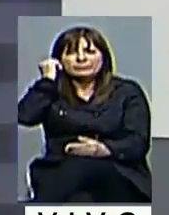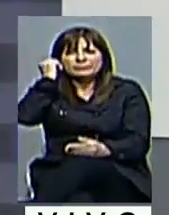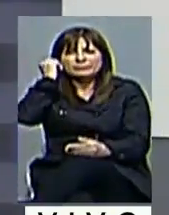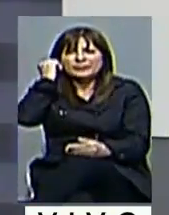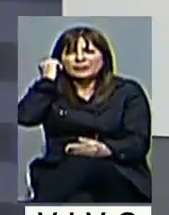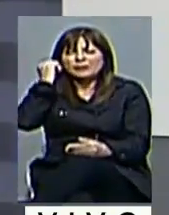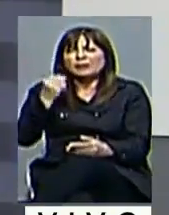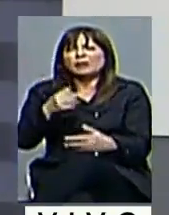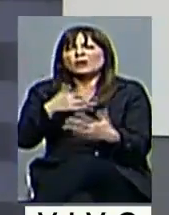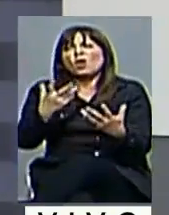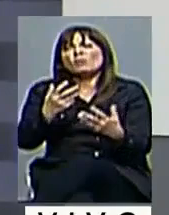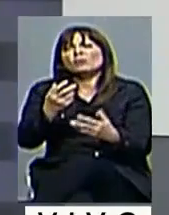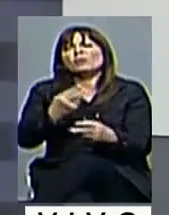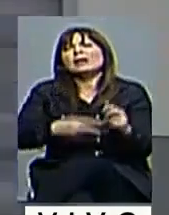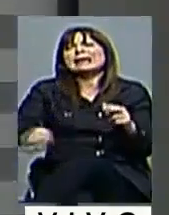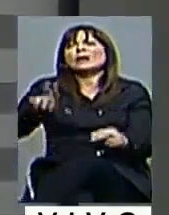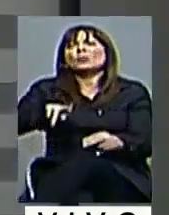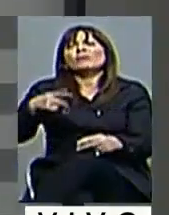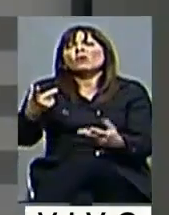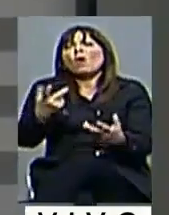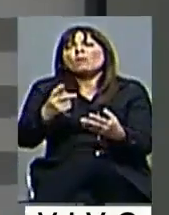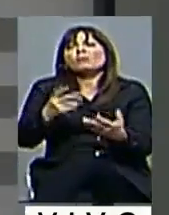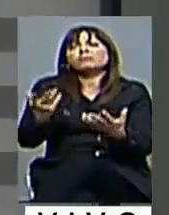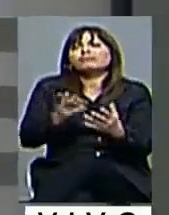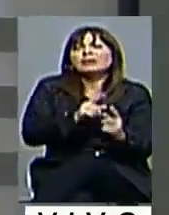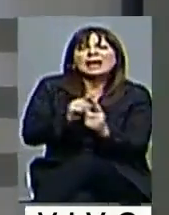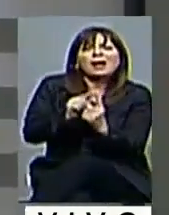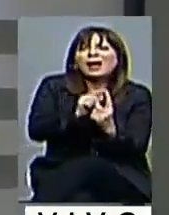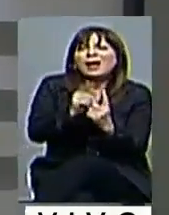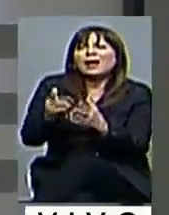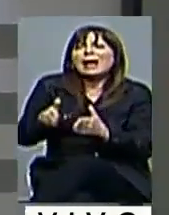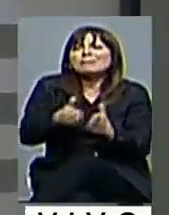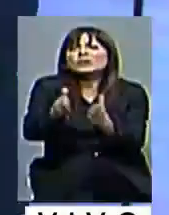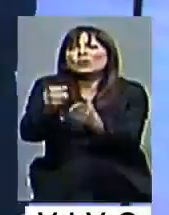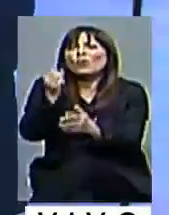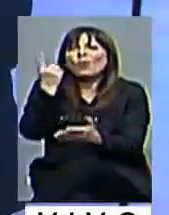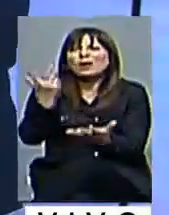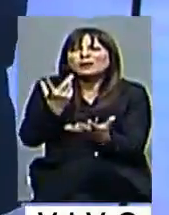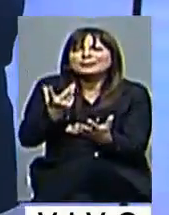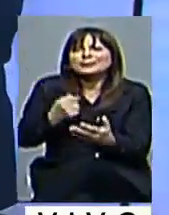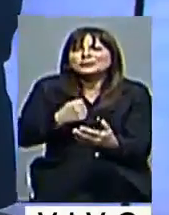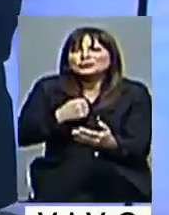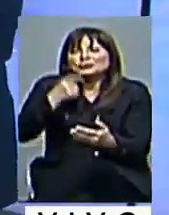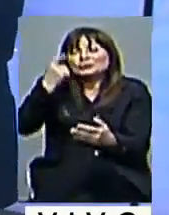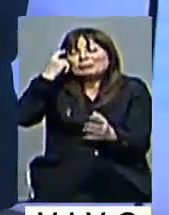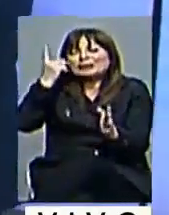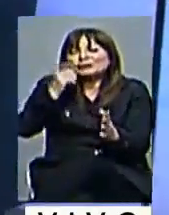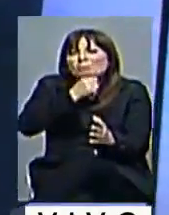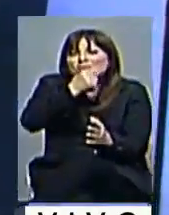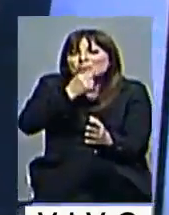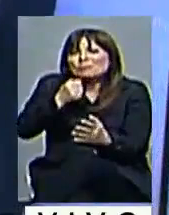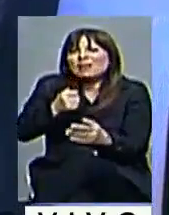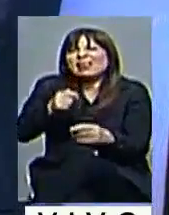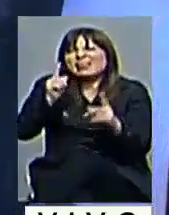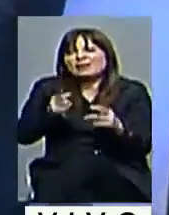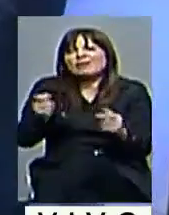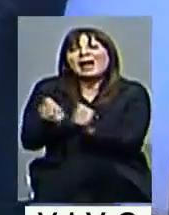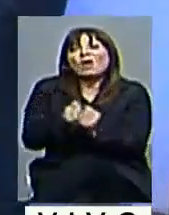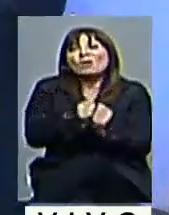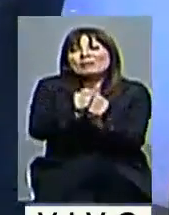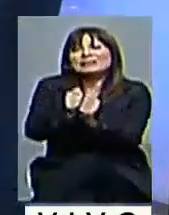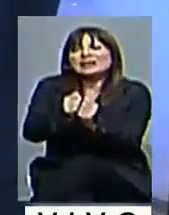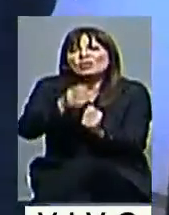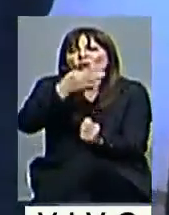ser, para mi gusto y desde la mirada de un periodista, para mí el refresh debe venir acompañado también más de